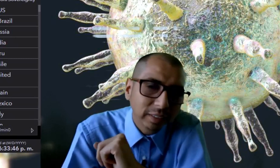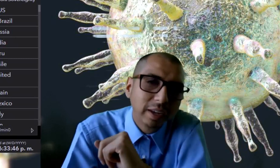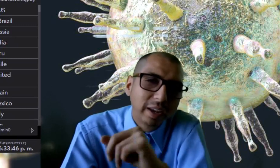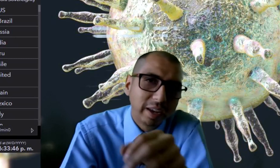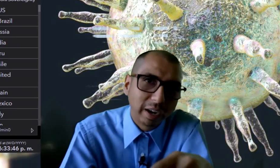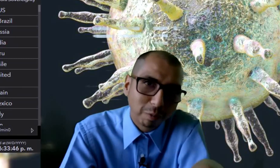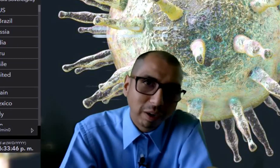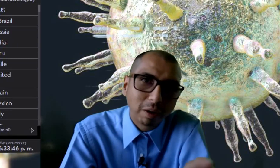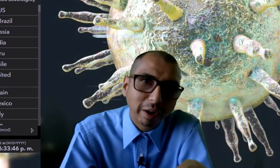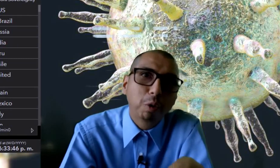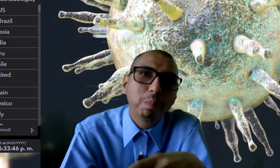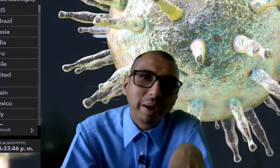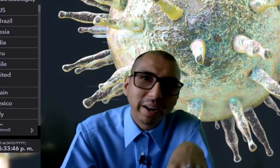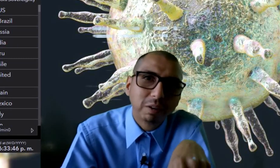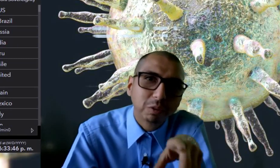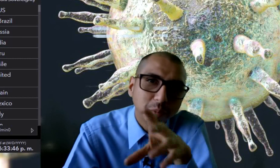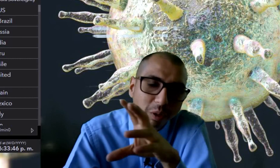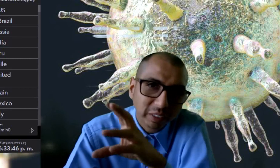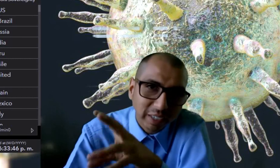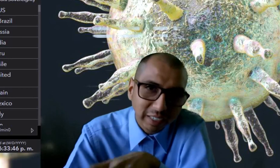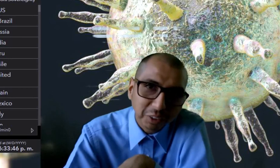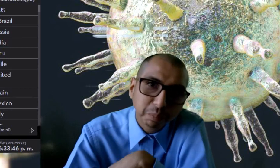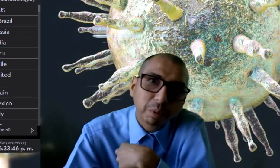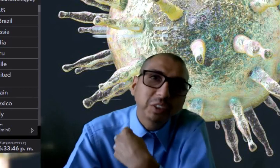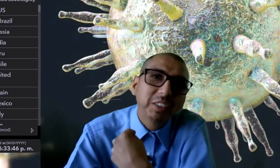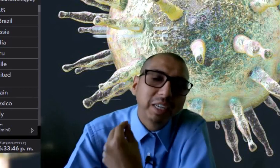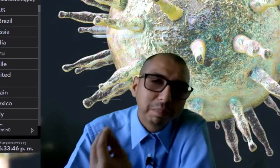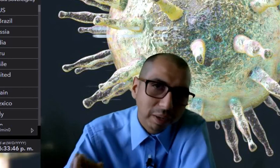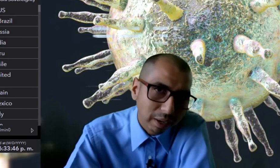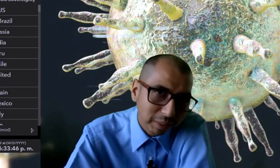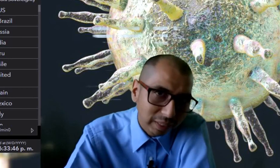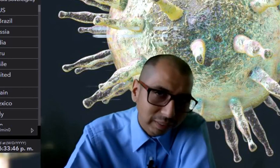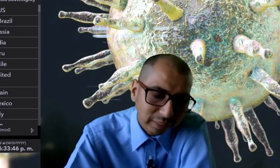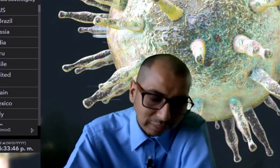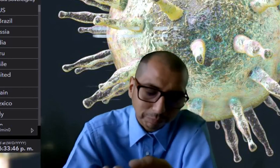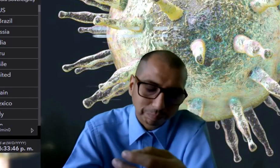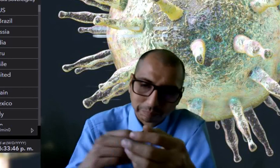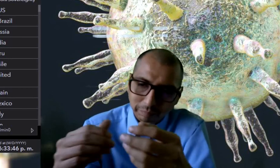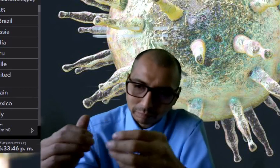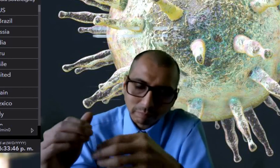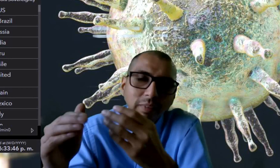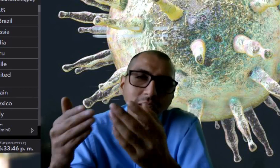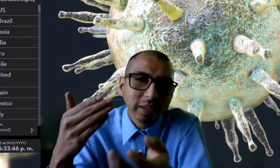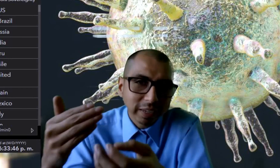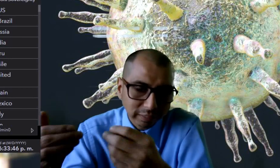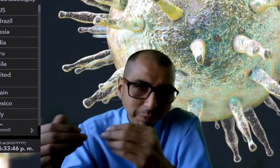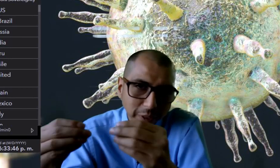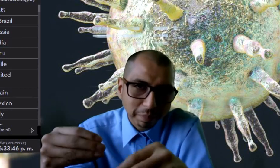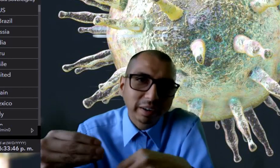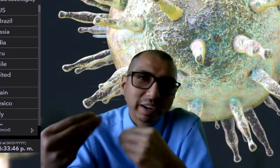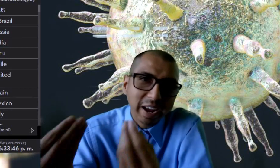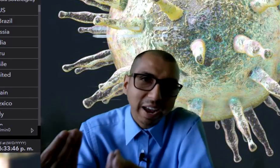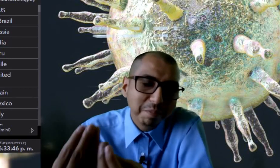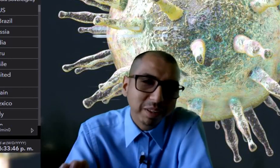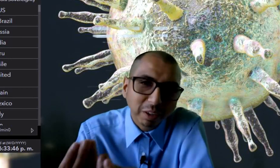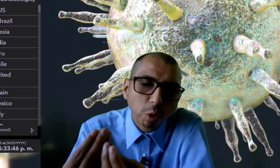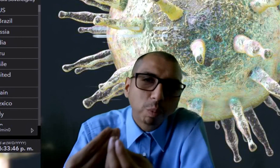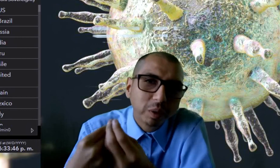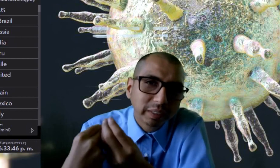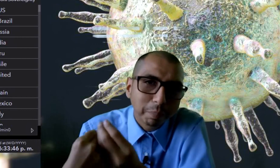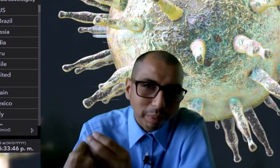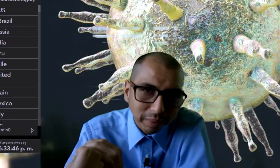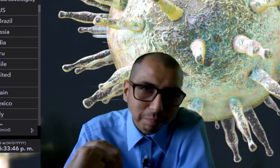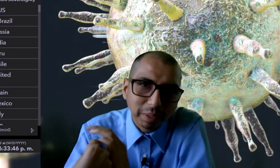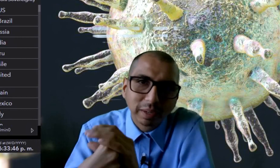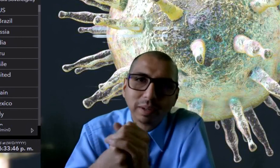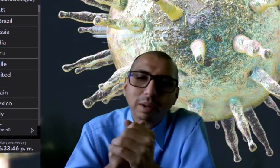en la cual ahora comparan los números de casos por 100.000 habitantes y ahí se puede ver realmente cómo